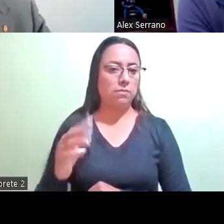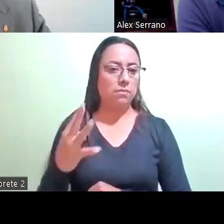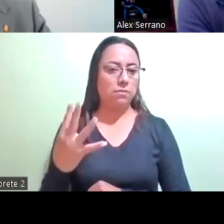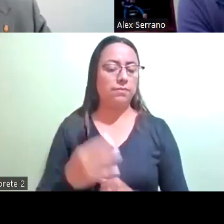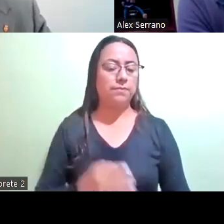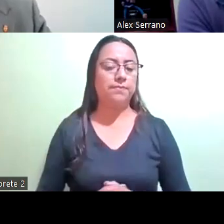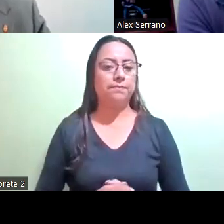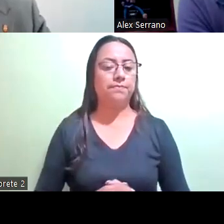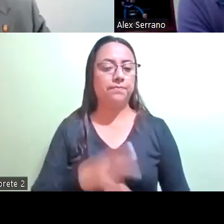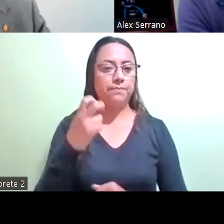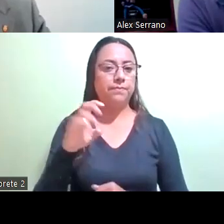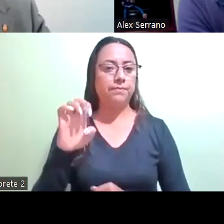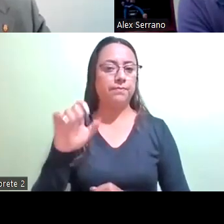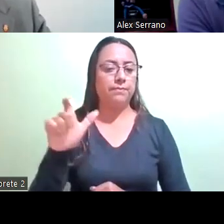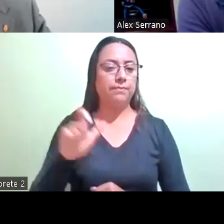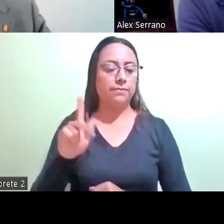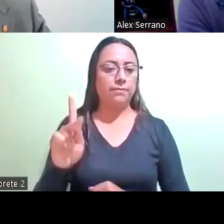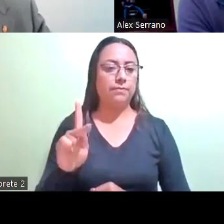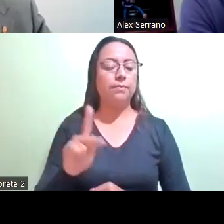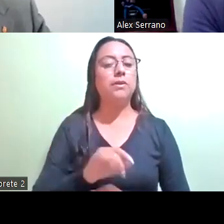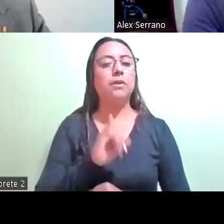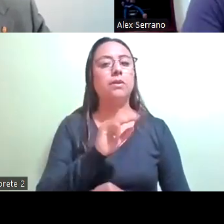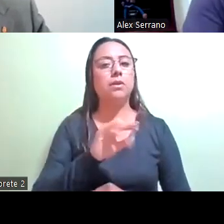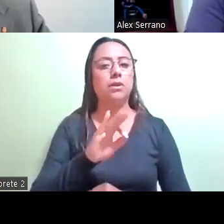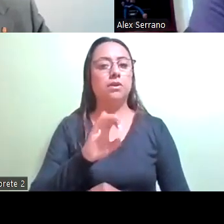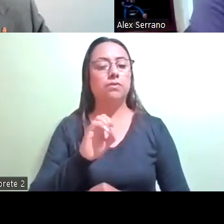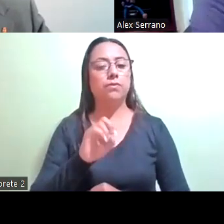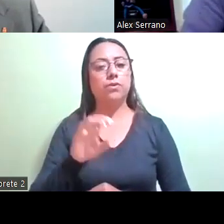el expediente infocdmx